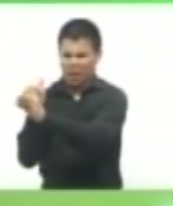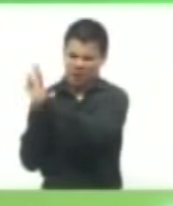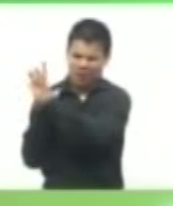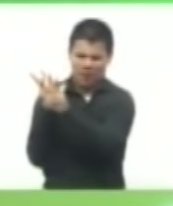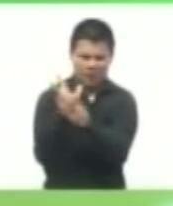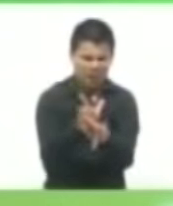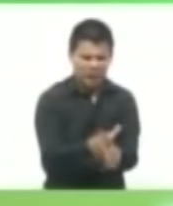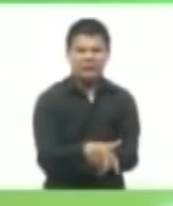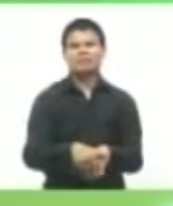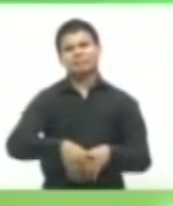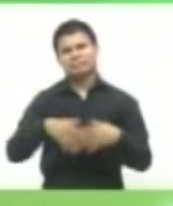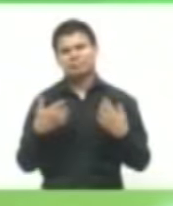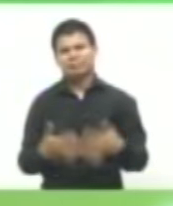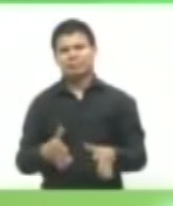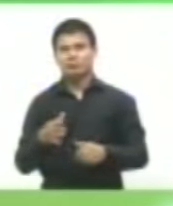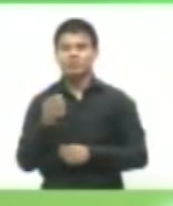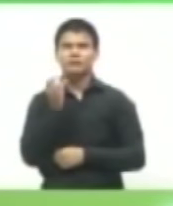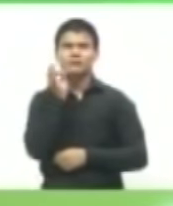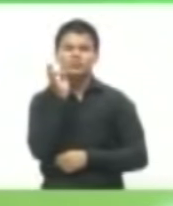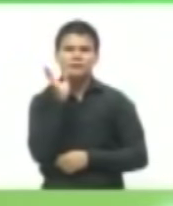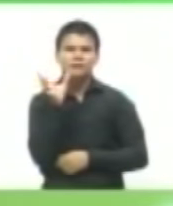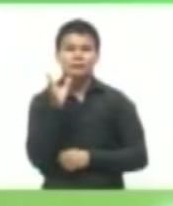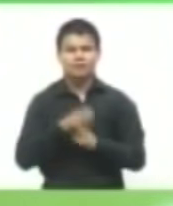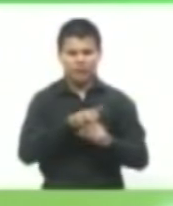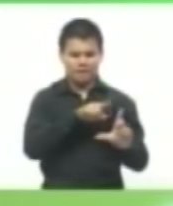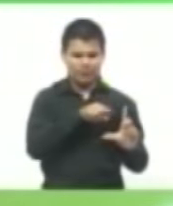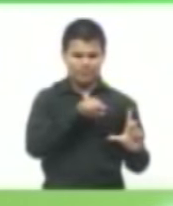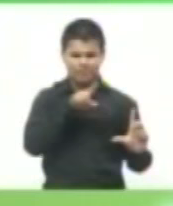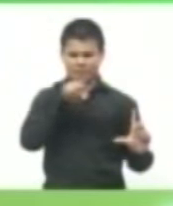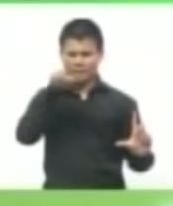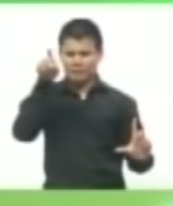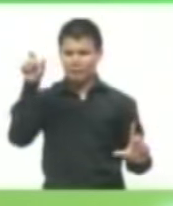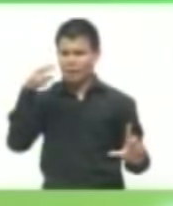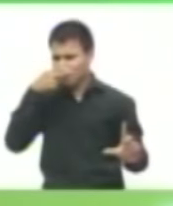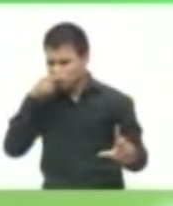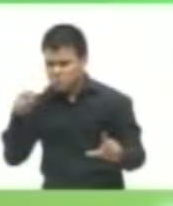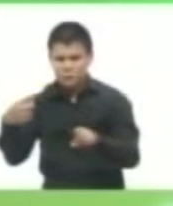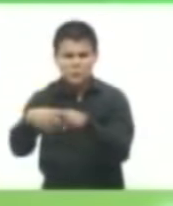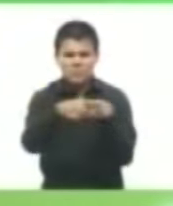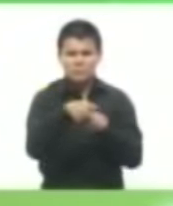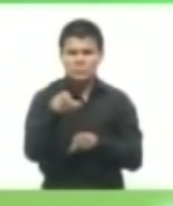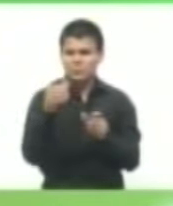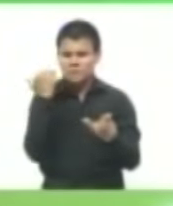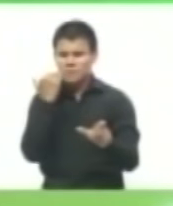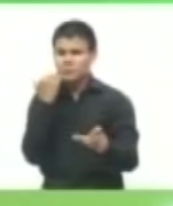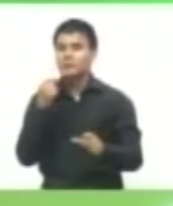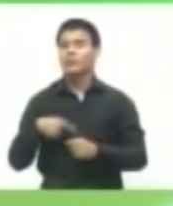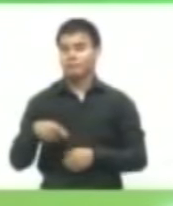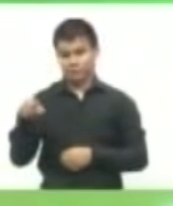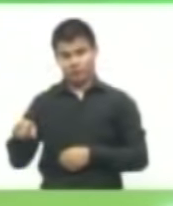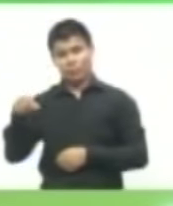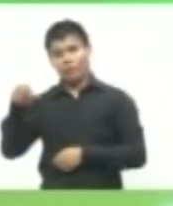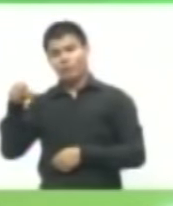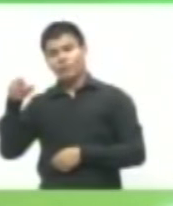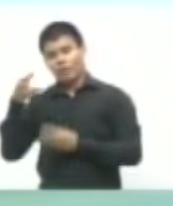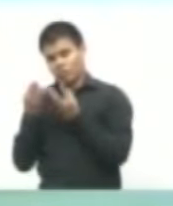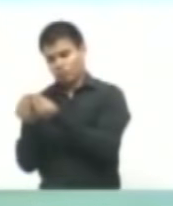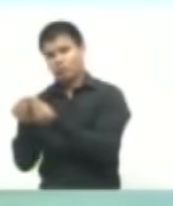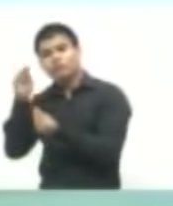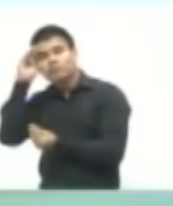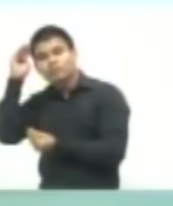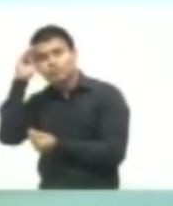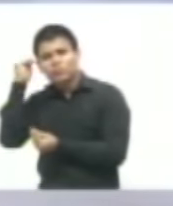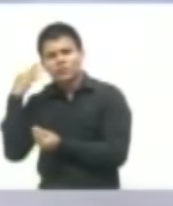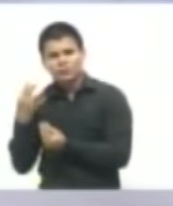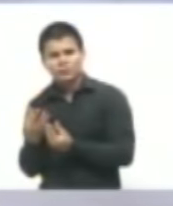se triplicaron 20.000 más que el año anterior. En respuesta a esto, la policía en Barranquilla capturó a 2 hombres señalados de abuso